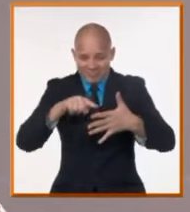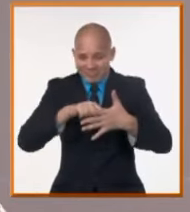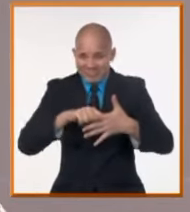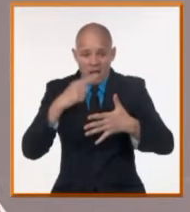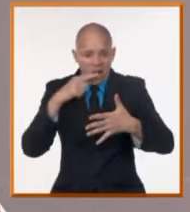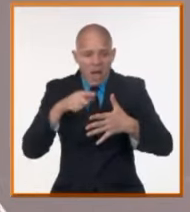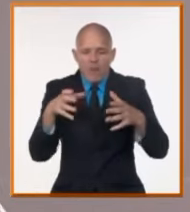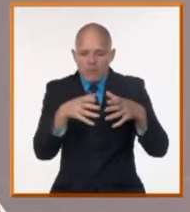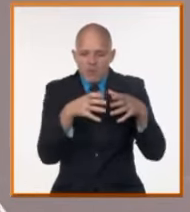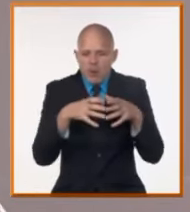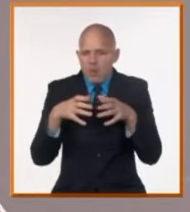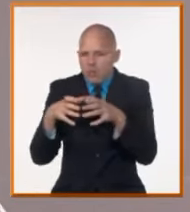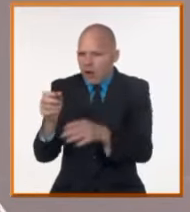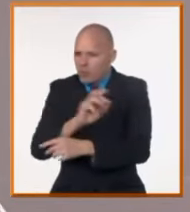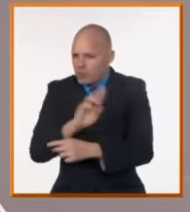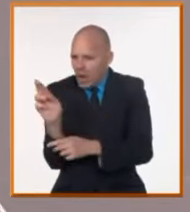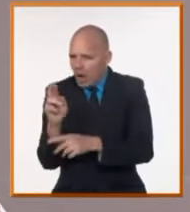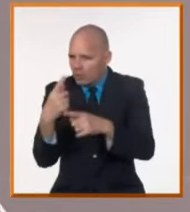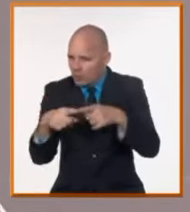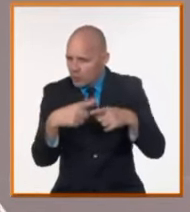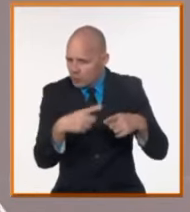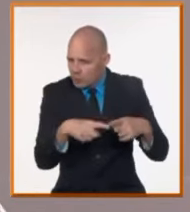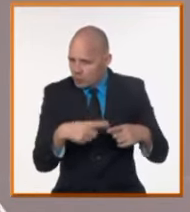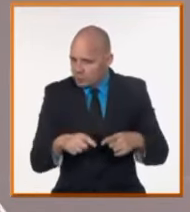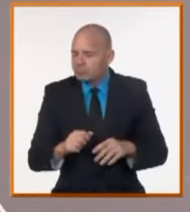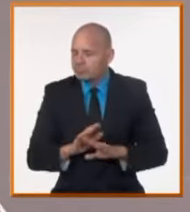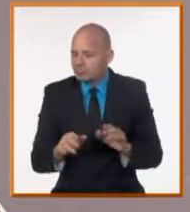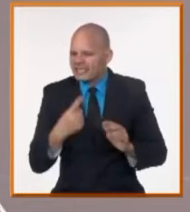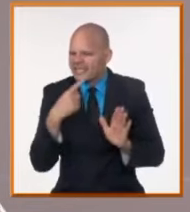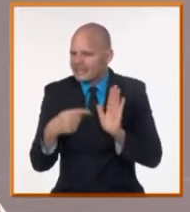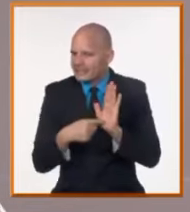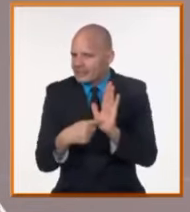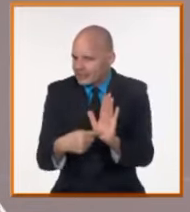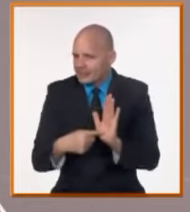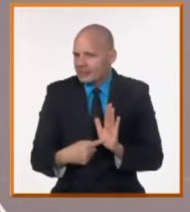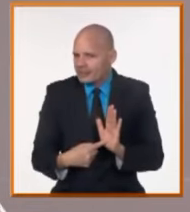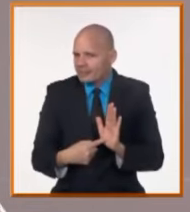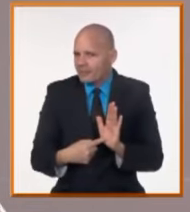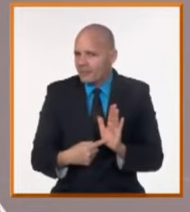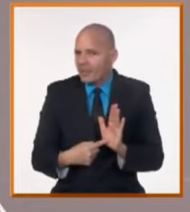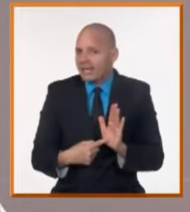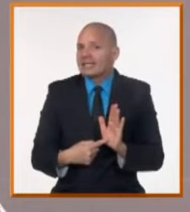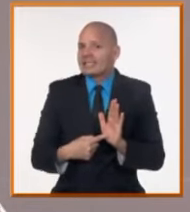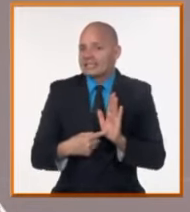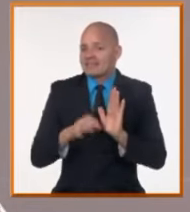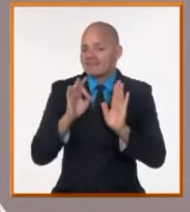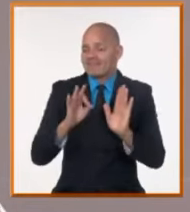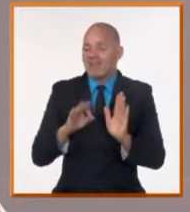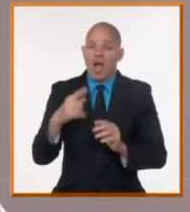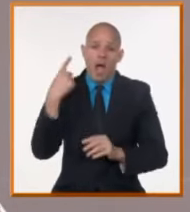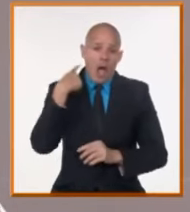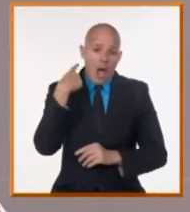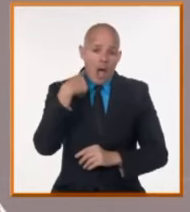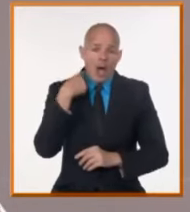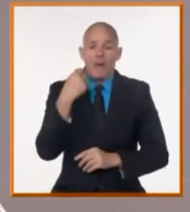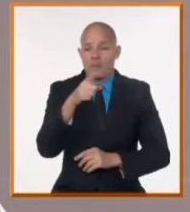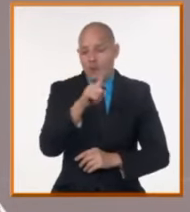revolucionarios. Y ese escrito en el año 93 se ve negado en primera instancia cuando el 1 de enero del año siguiente,